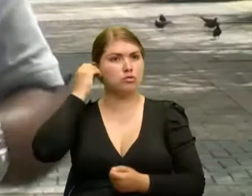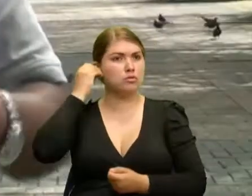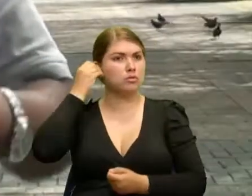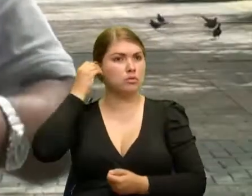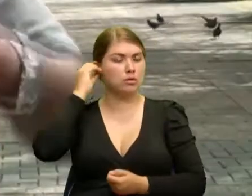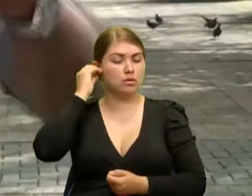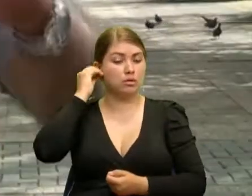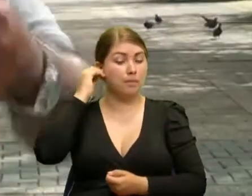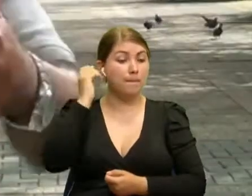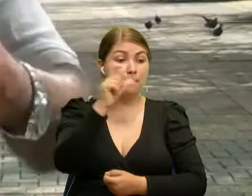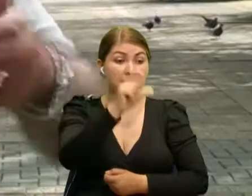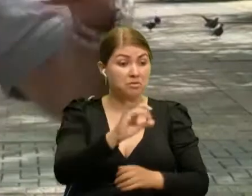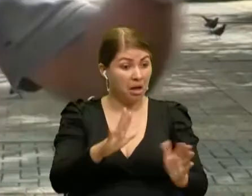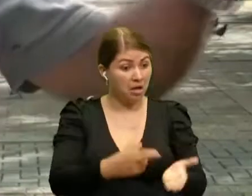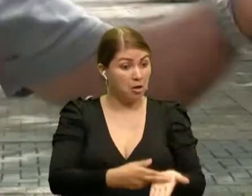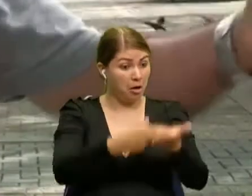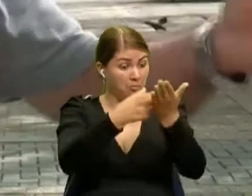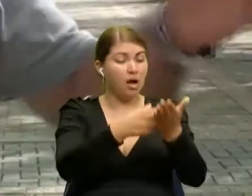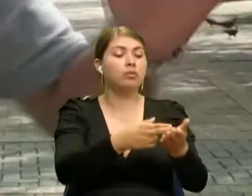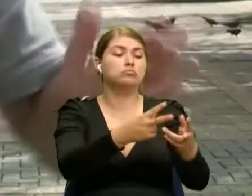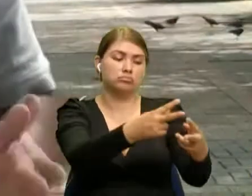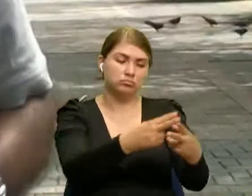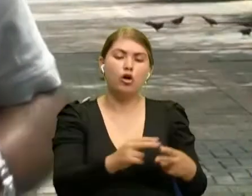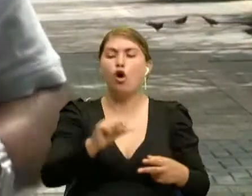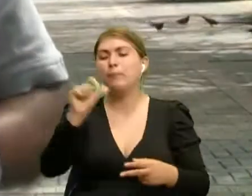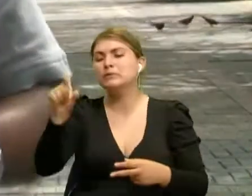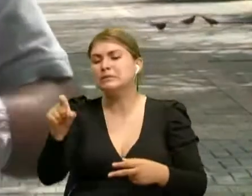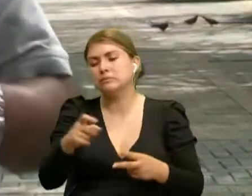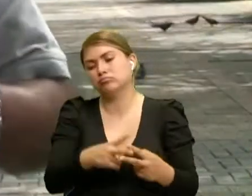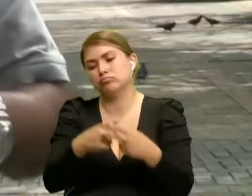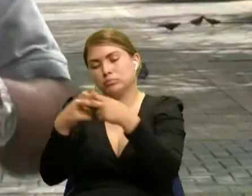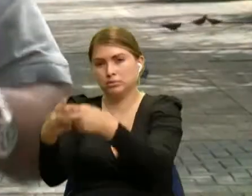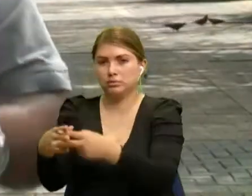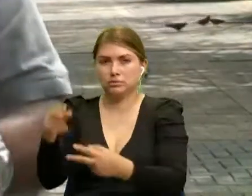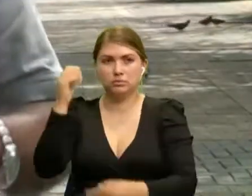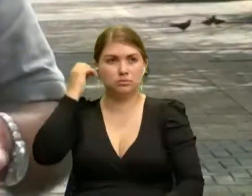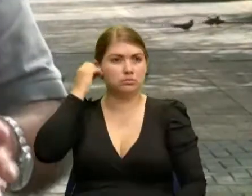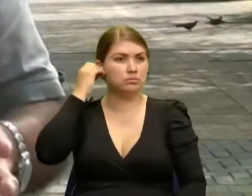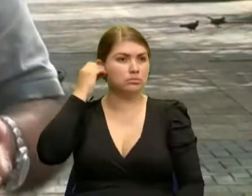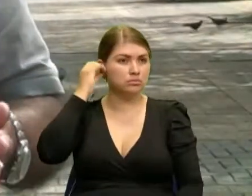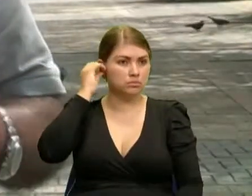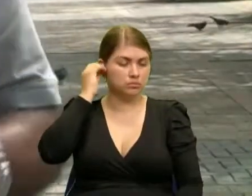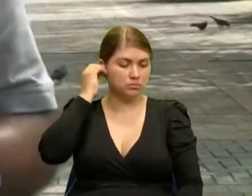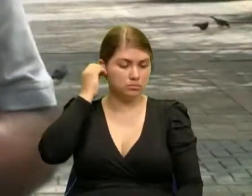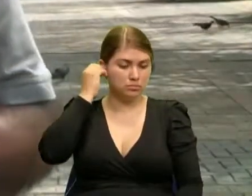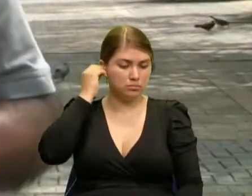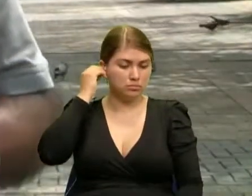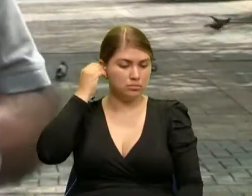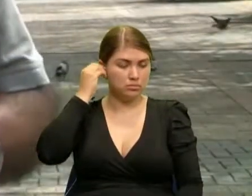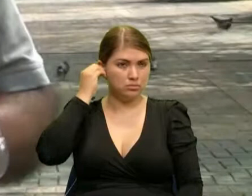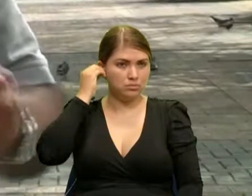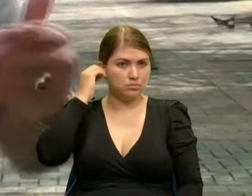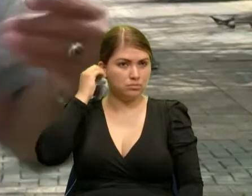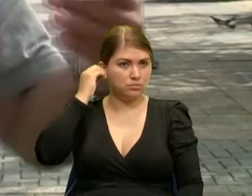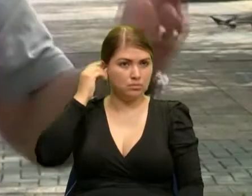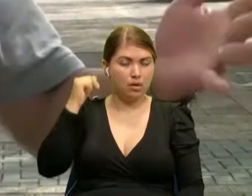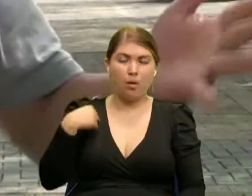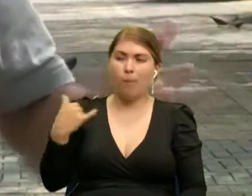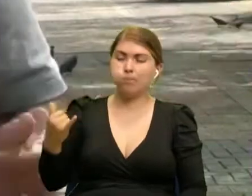para que el que se recupere prestársela al que necesite nosotros en este momento pues tenemos en el banco